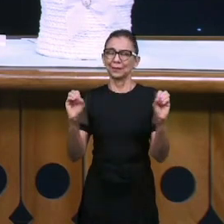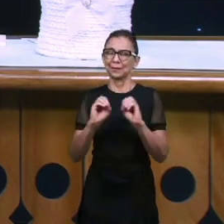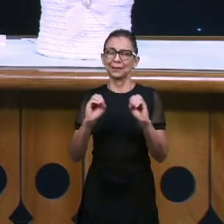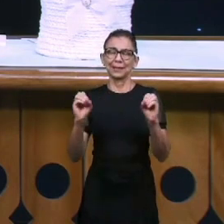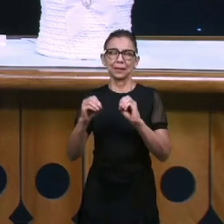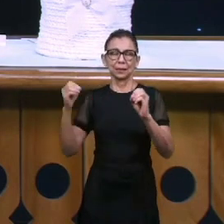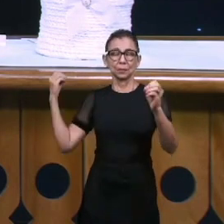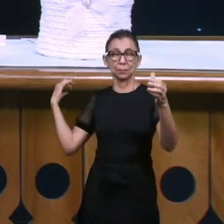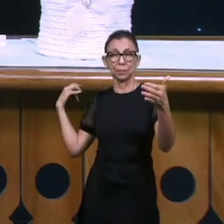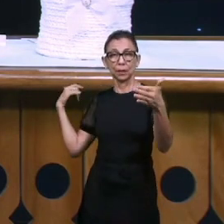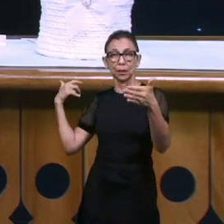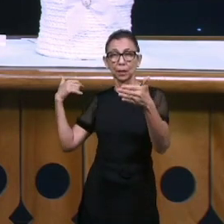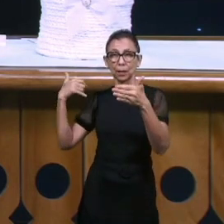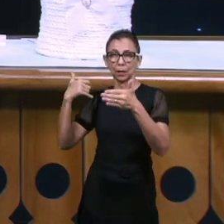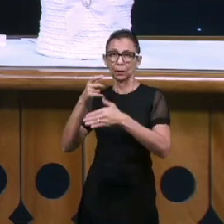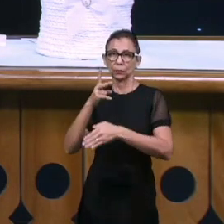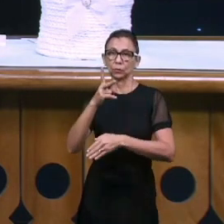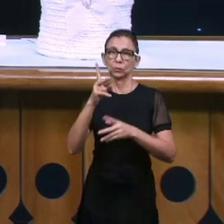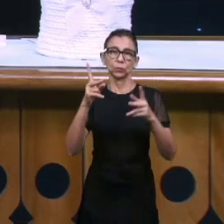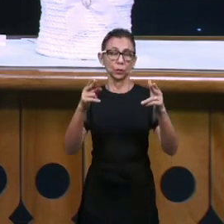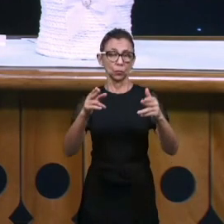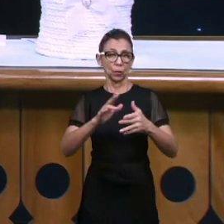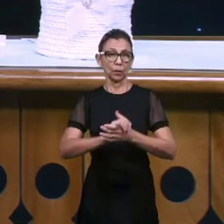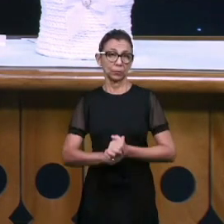hoy, para este momento, es la orden.